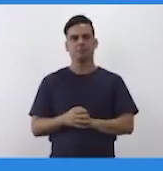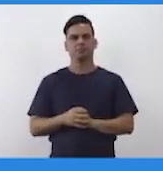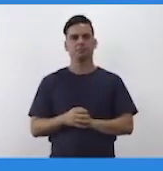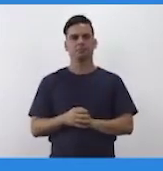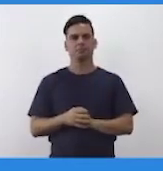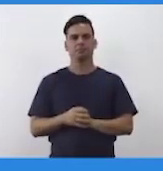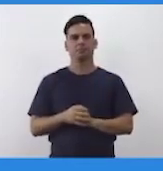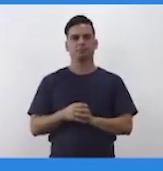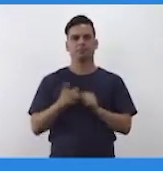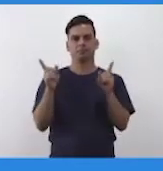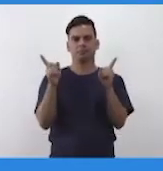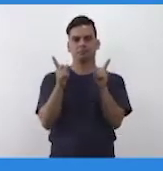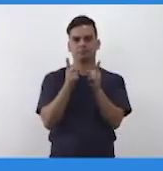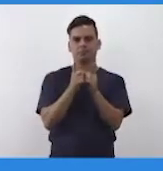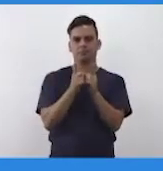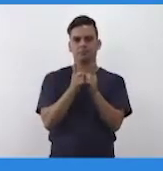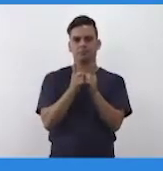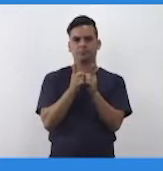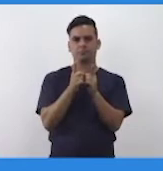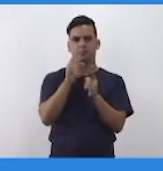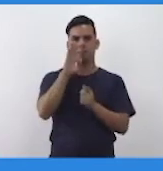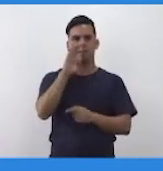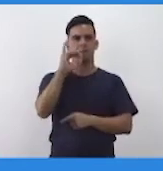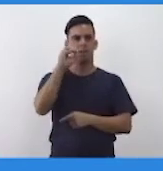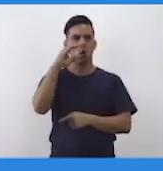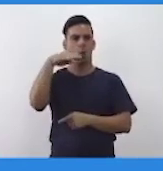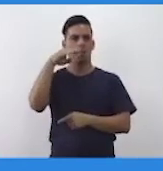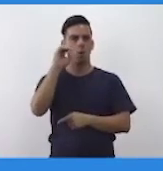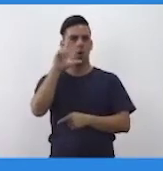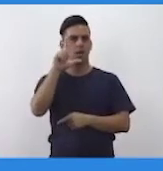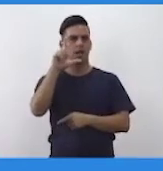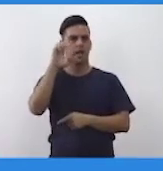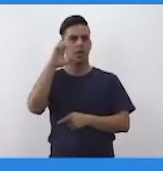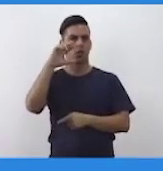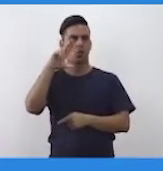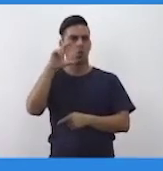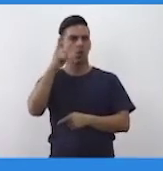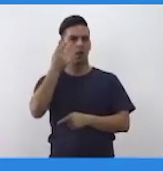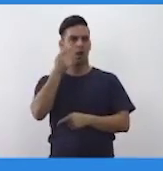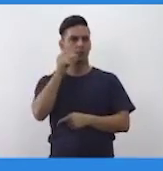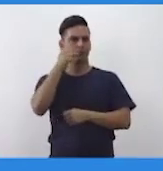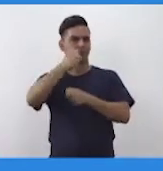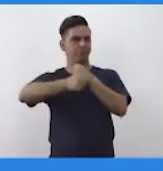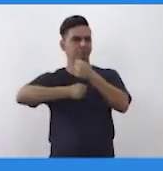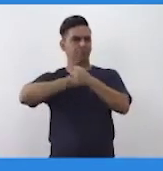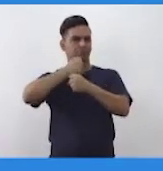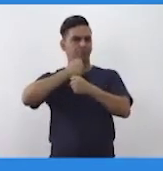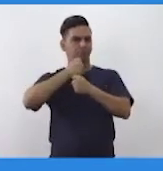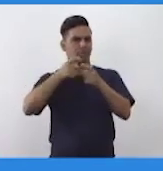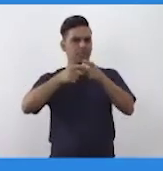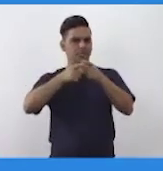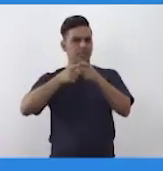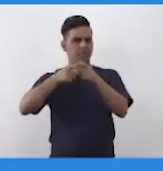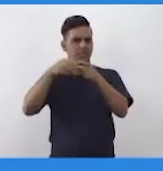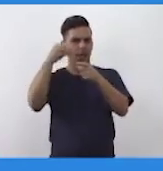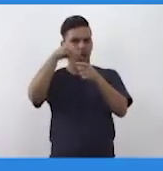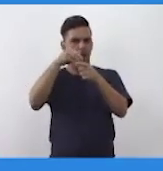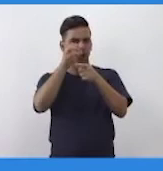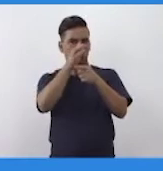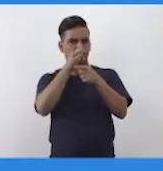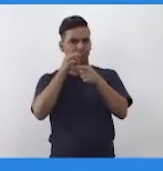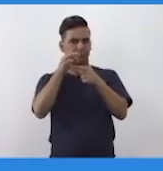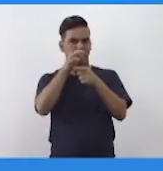síntesis de biomoléculas de gran utilidad en la célula. Biomoléculas de